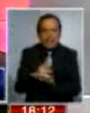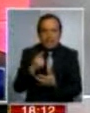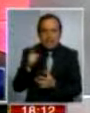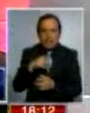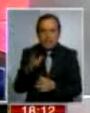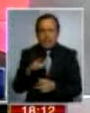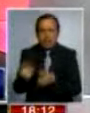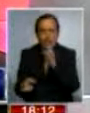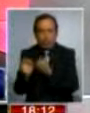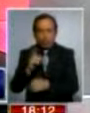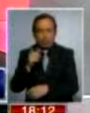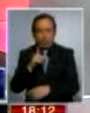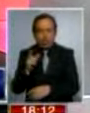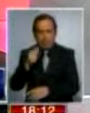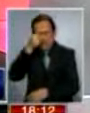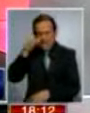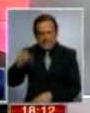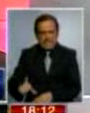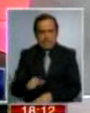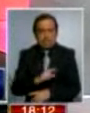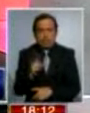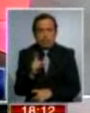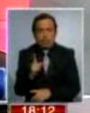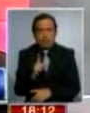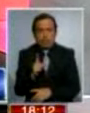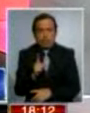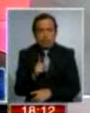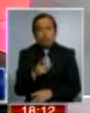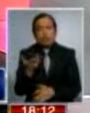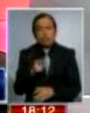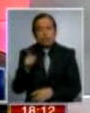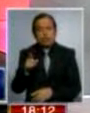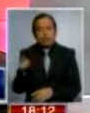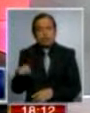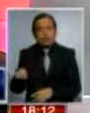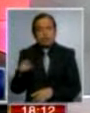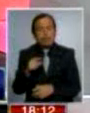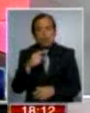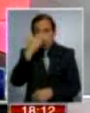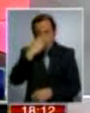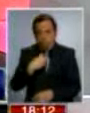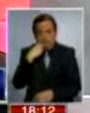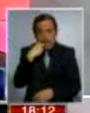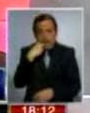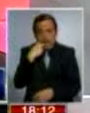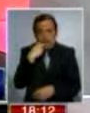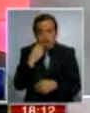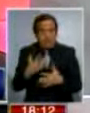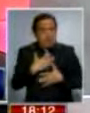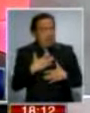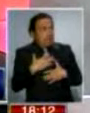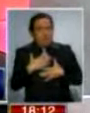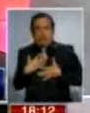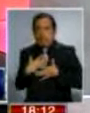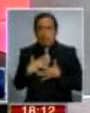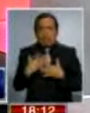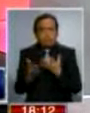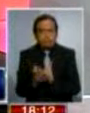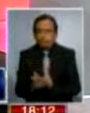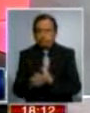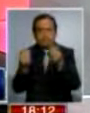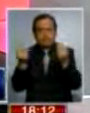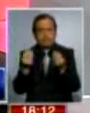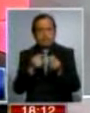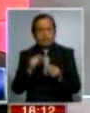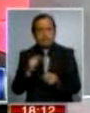evadir a los tribunales y las condenas ni las penas que se le han impuesto. No es eso. Es una reacción humana absolutamente descontrolada en virtud